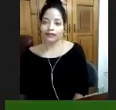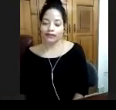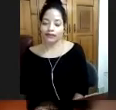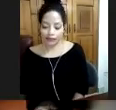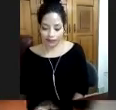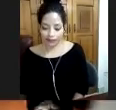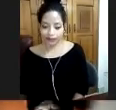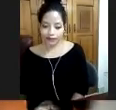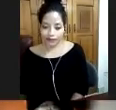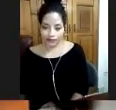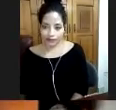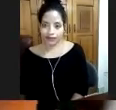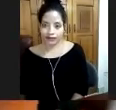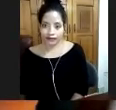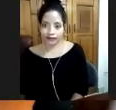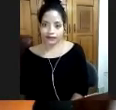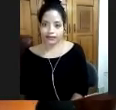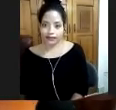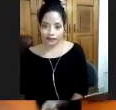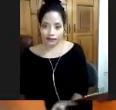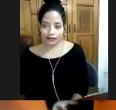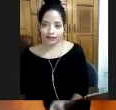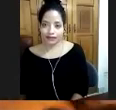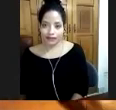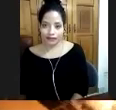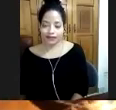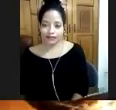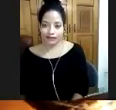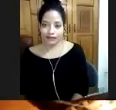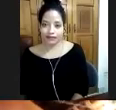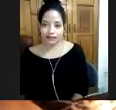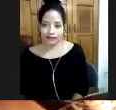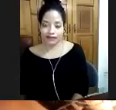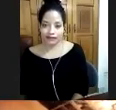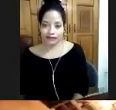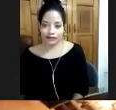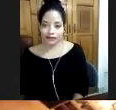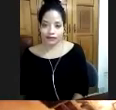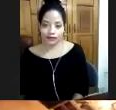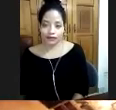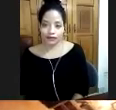cada una y cada una de los de las madres y padres de familia de los centros